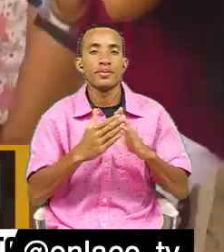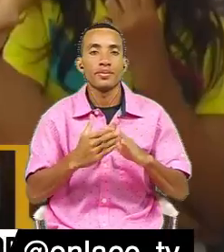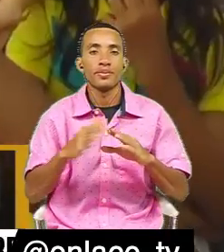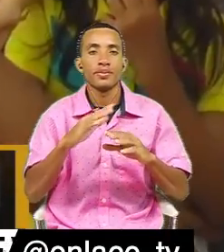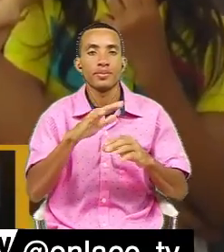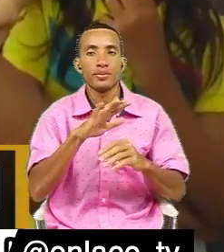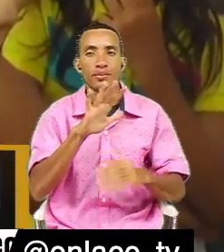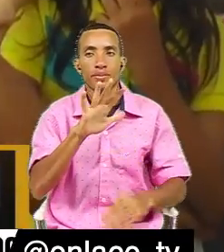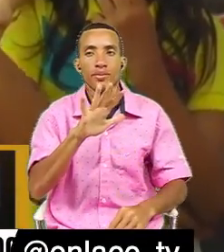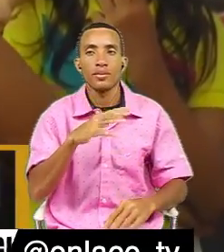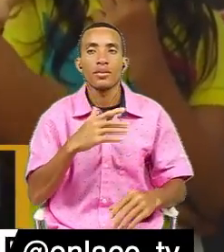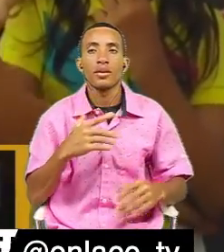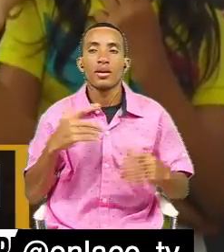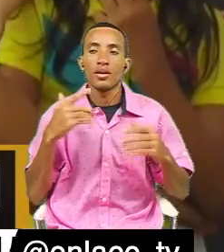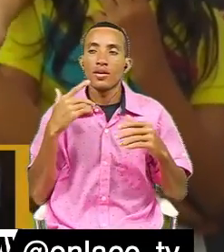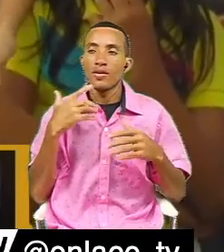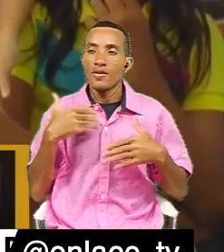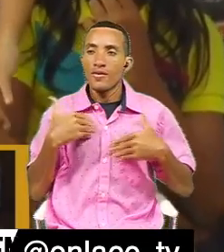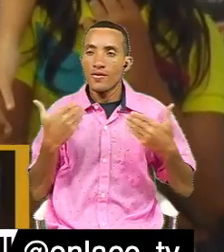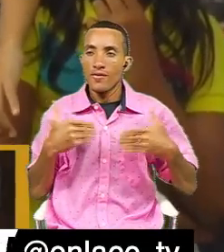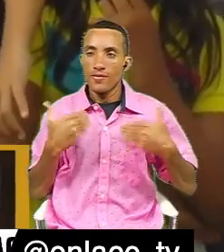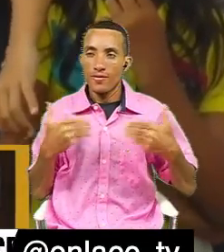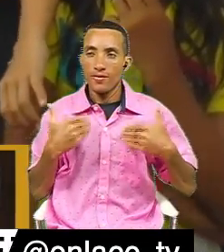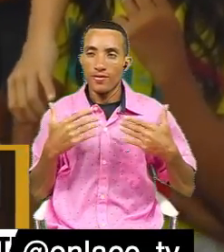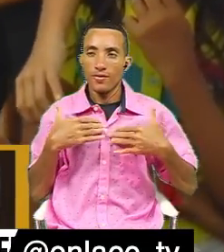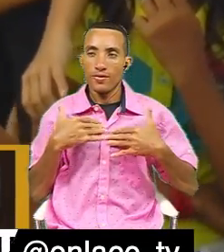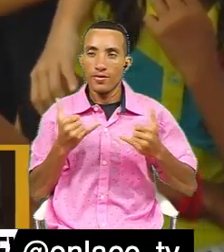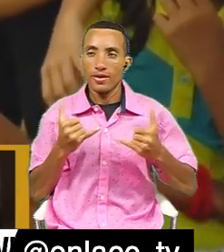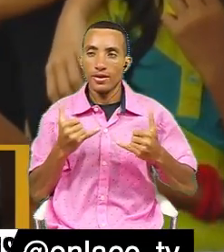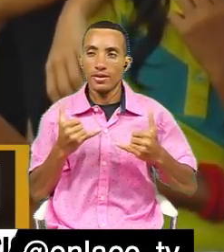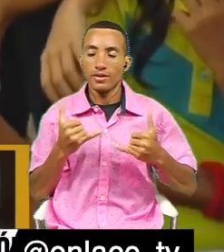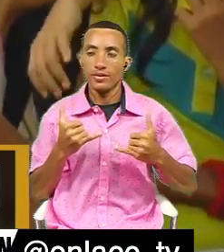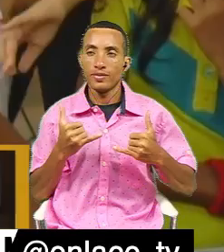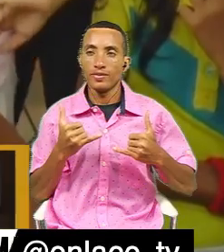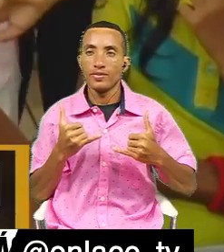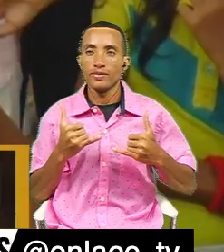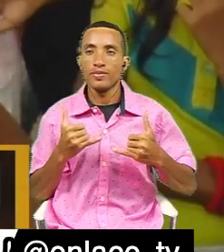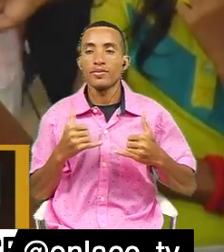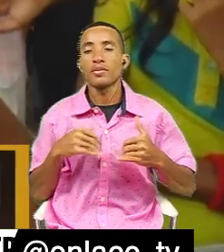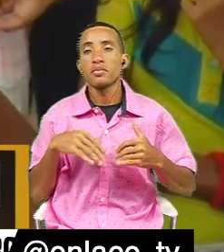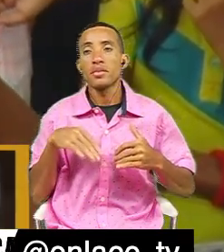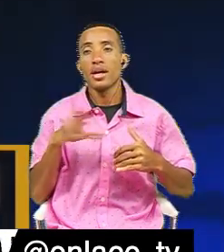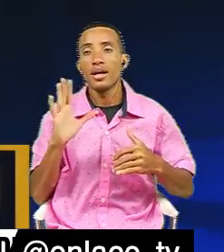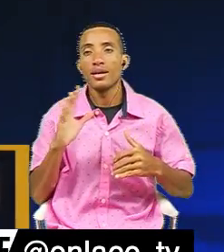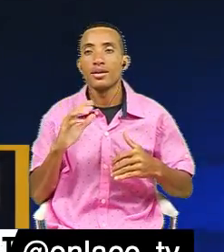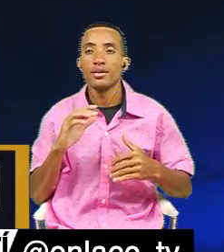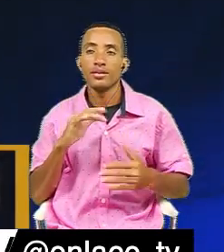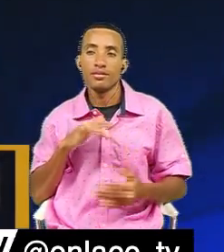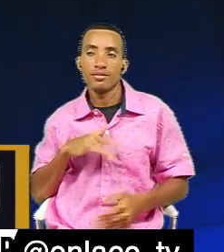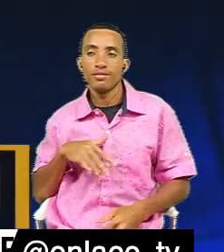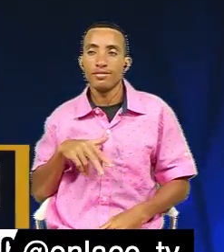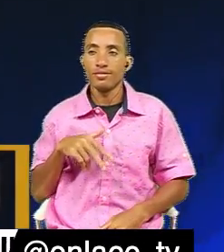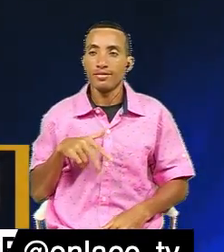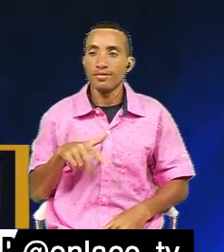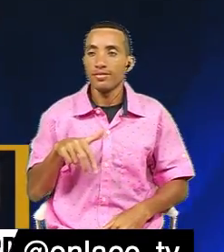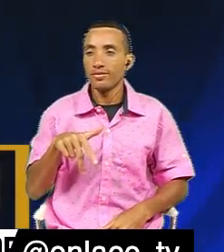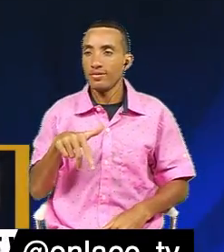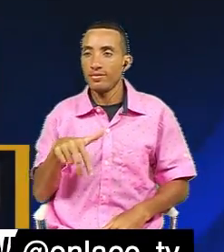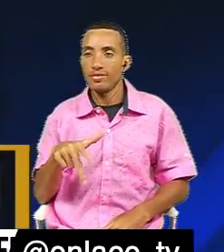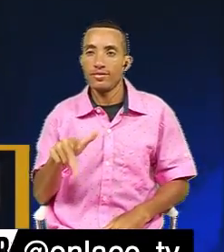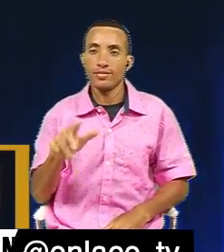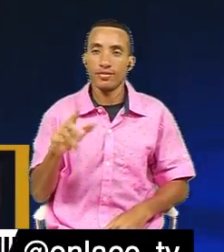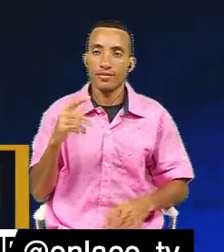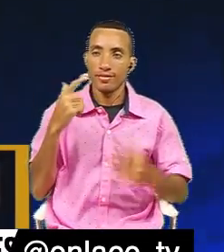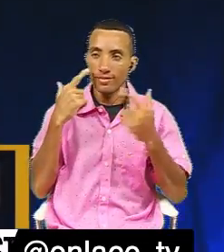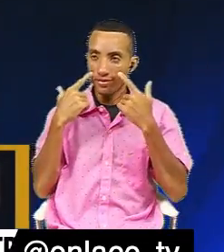ciudad. Muy feliz, entonces me gustó todo y más cuando salimos en traje de